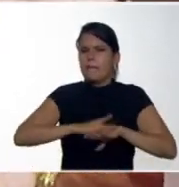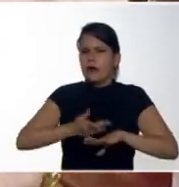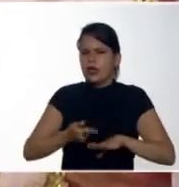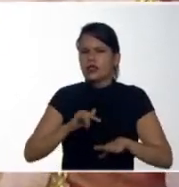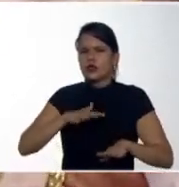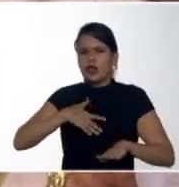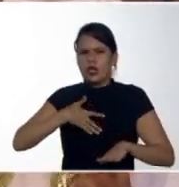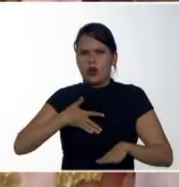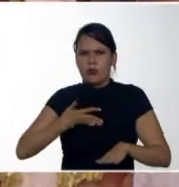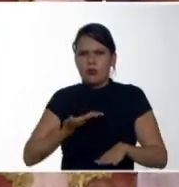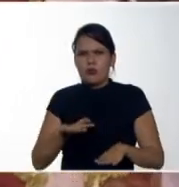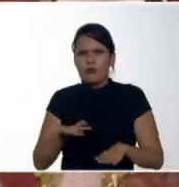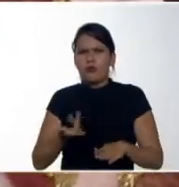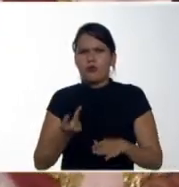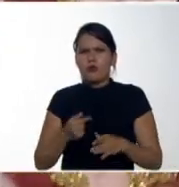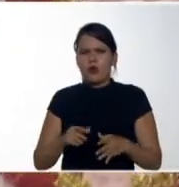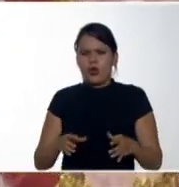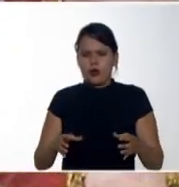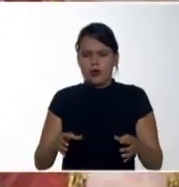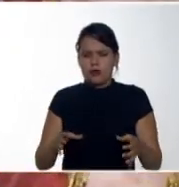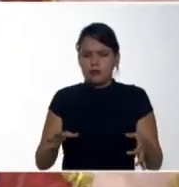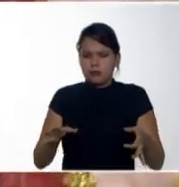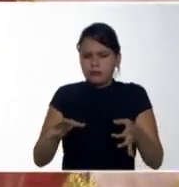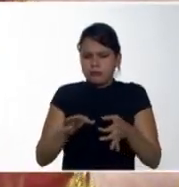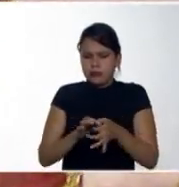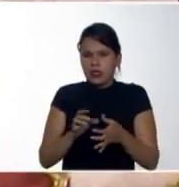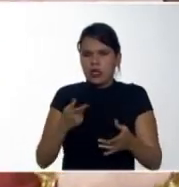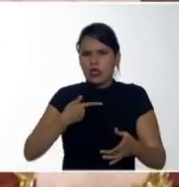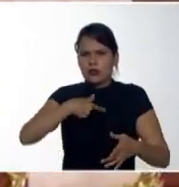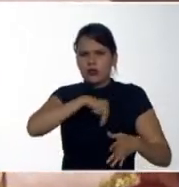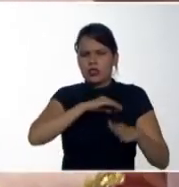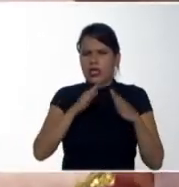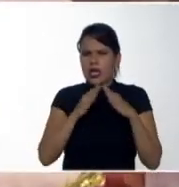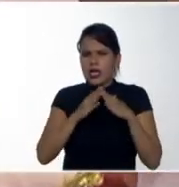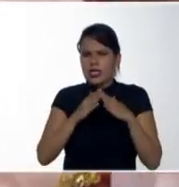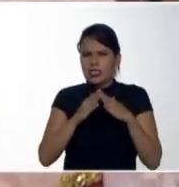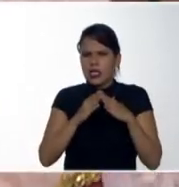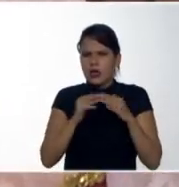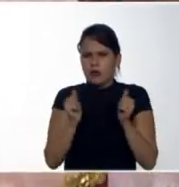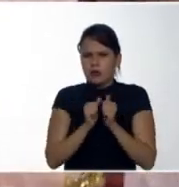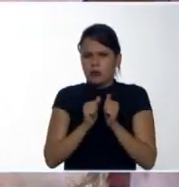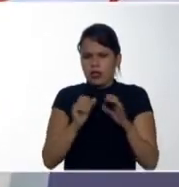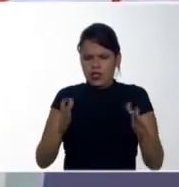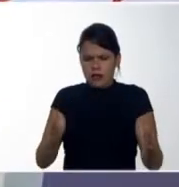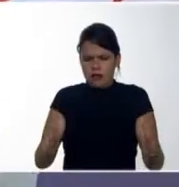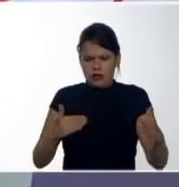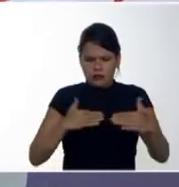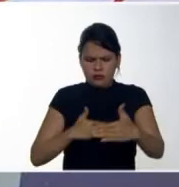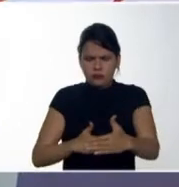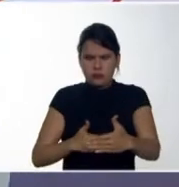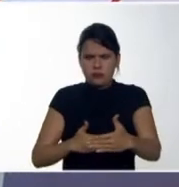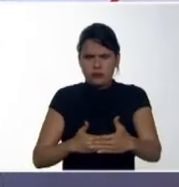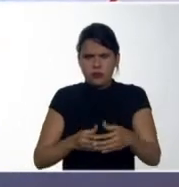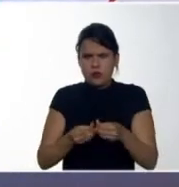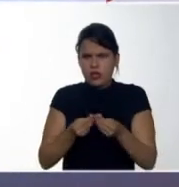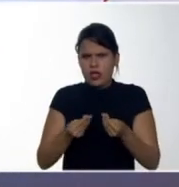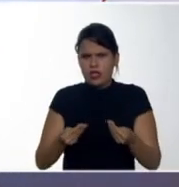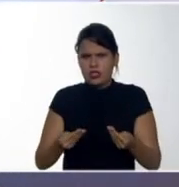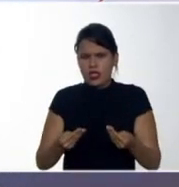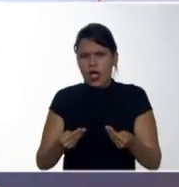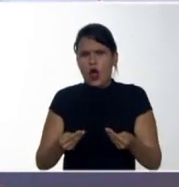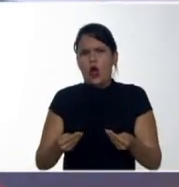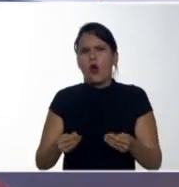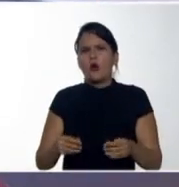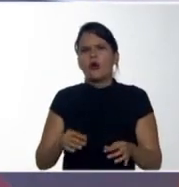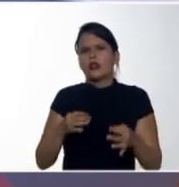puedo ensamblar en nuestros hogares con una tablita, un tamiz con una gasa o una tela